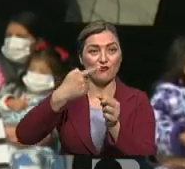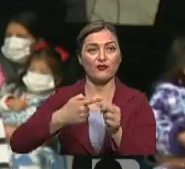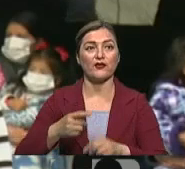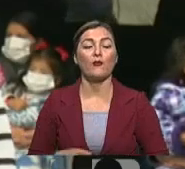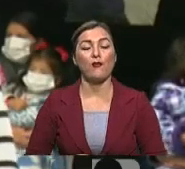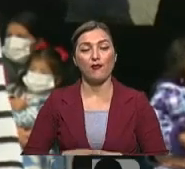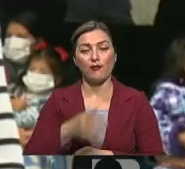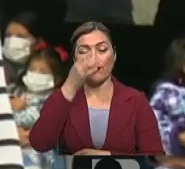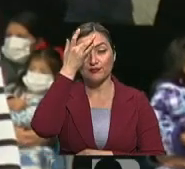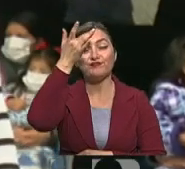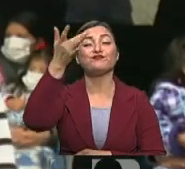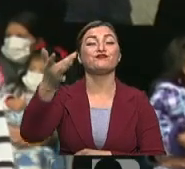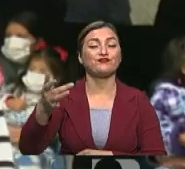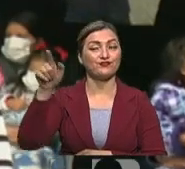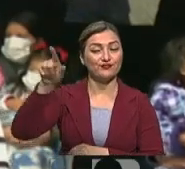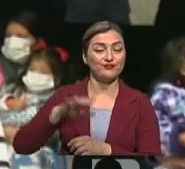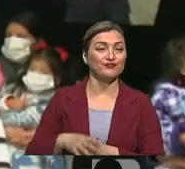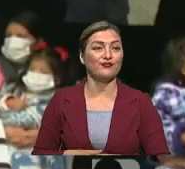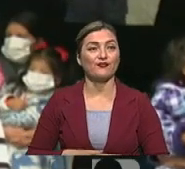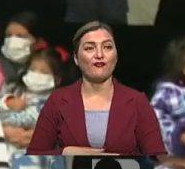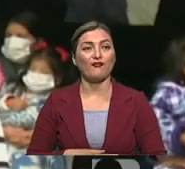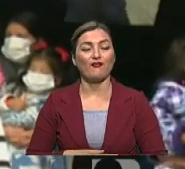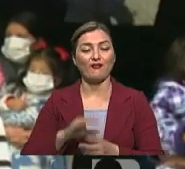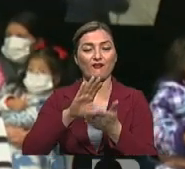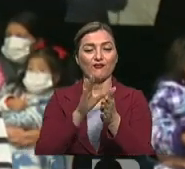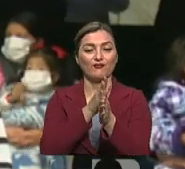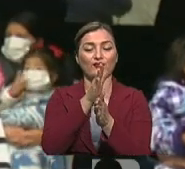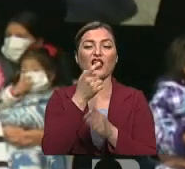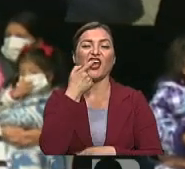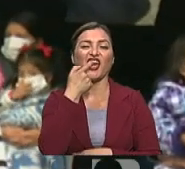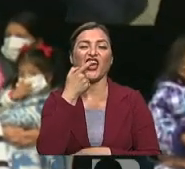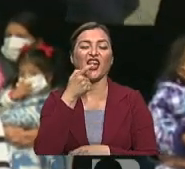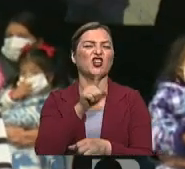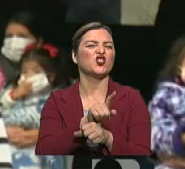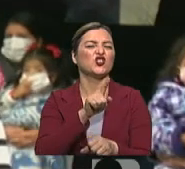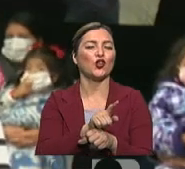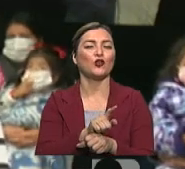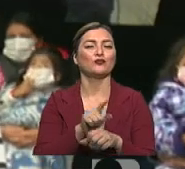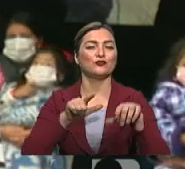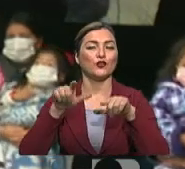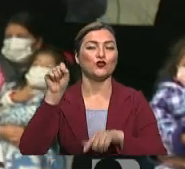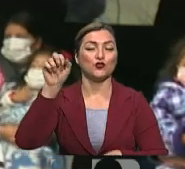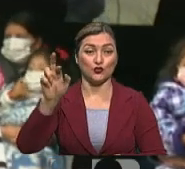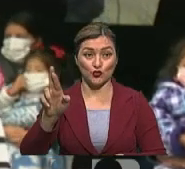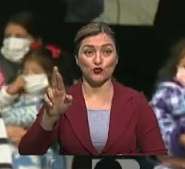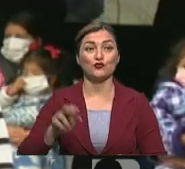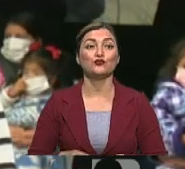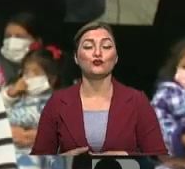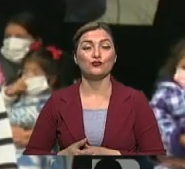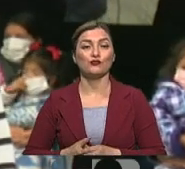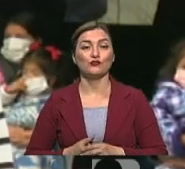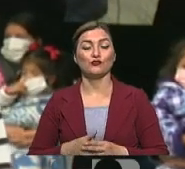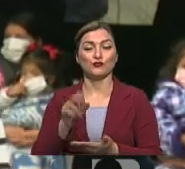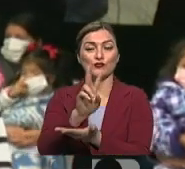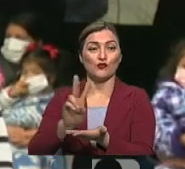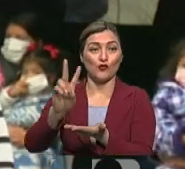capital, porque en el centro de especialidades odontológicas ubicado en el sur de la capital, exactamente en la